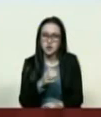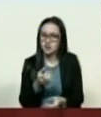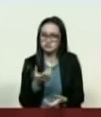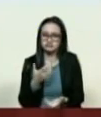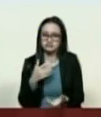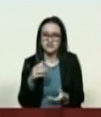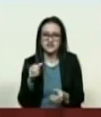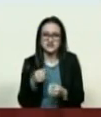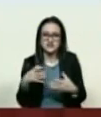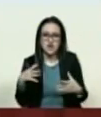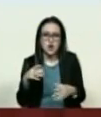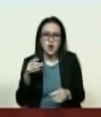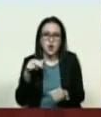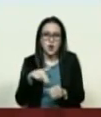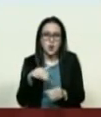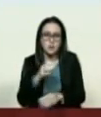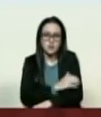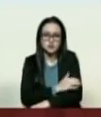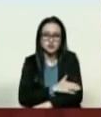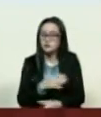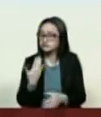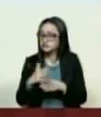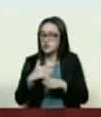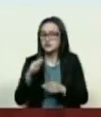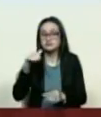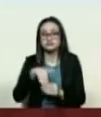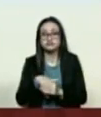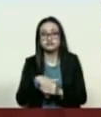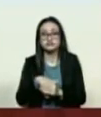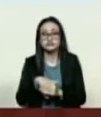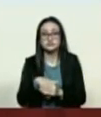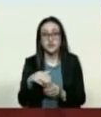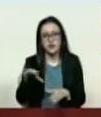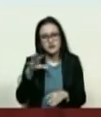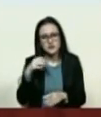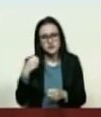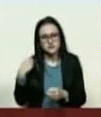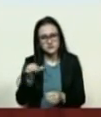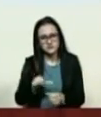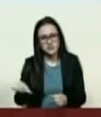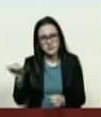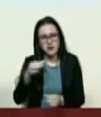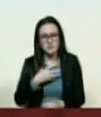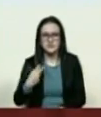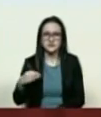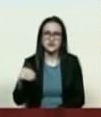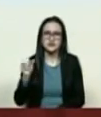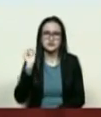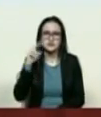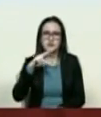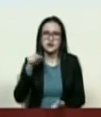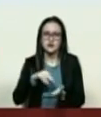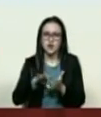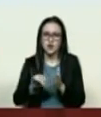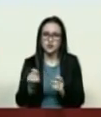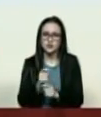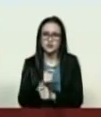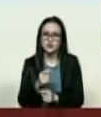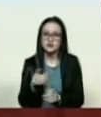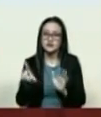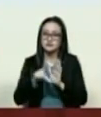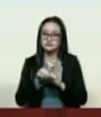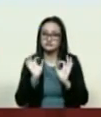oposición irían a elecciones. Entendiendo la dinámica que se ha dado en las últimas semanas, cuando la presidenta de la Asamblea Nacional Constituyente, Delcy Rodríguez,